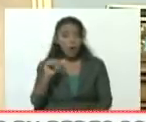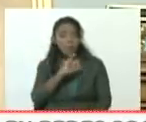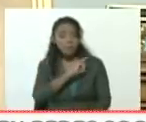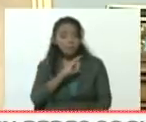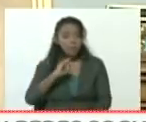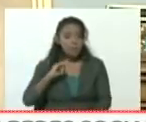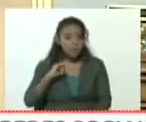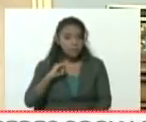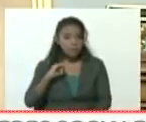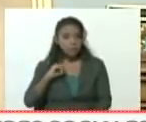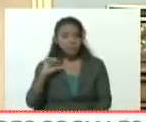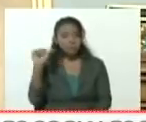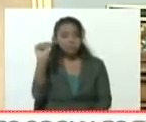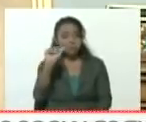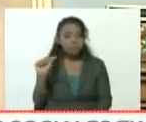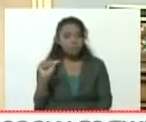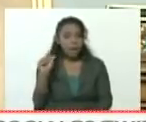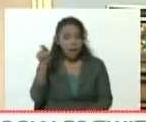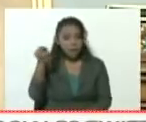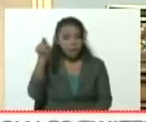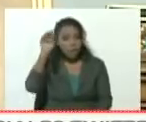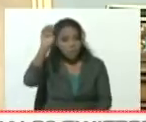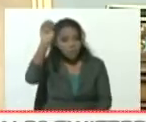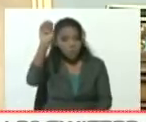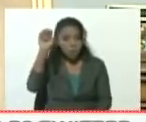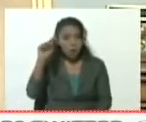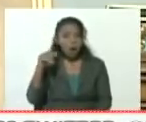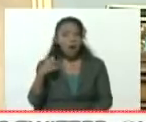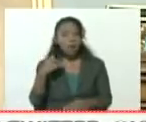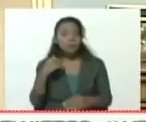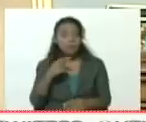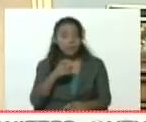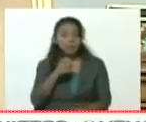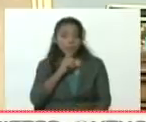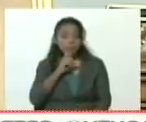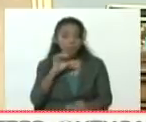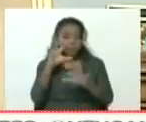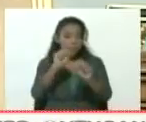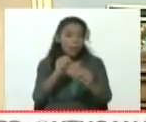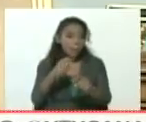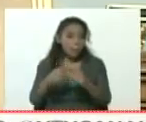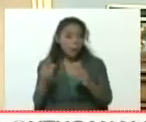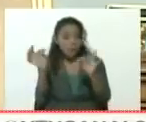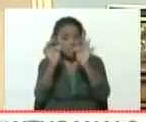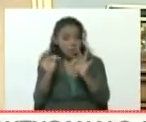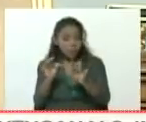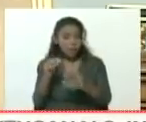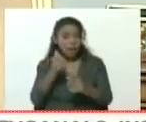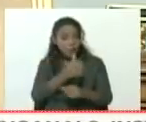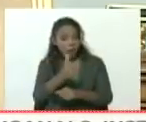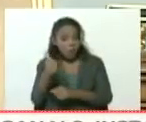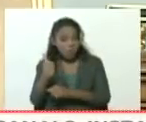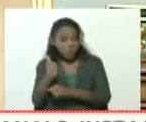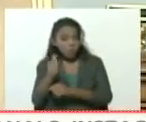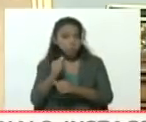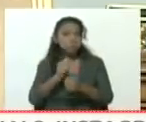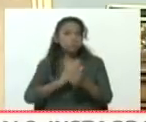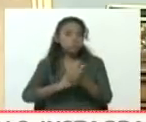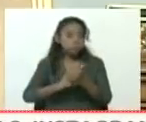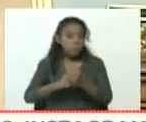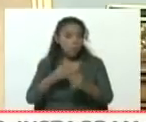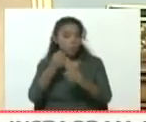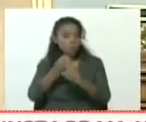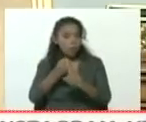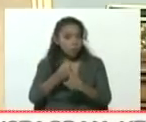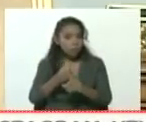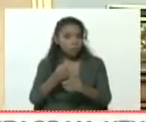y ese futuro va a ser posible alcanzarlo en la medida y en el impulso que tenga su sistema educativo. Sistema educativo que hoy